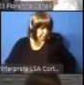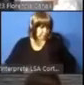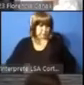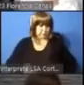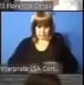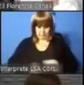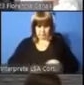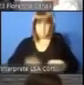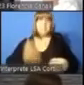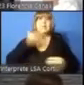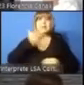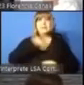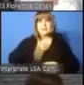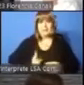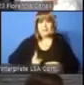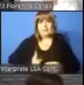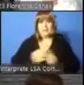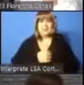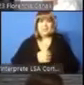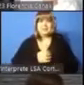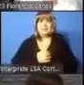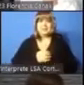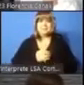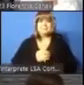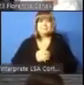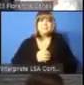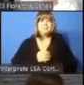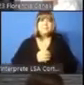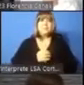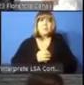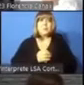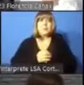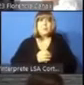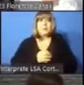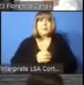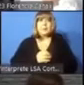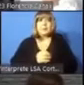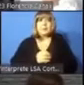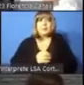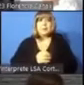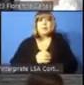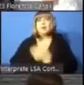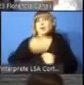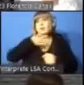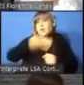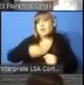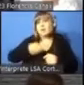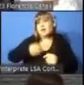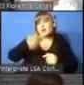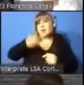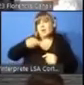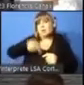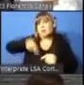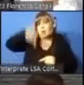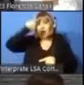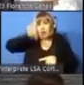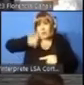Señor presidente, por el uso de la palabra. Bueno, la verdad que un día